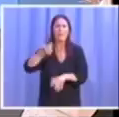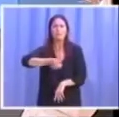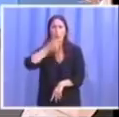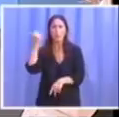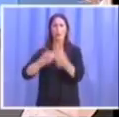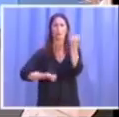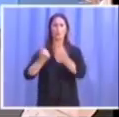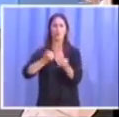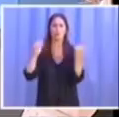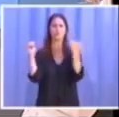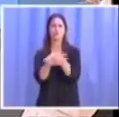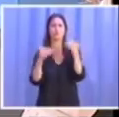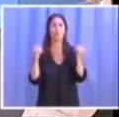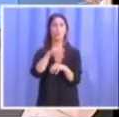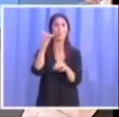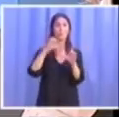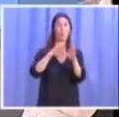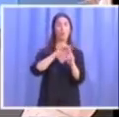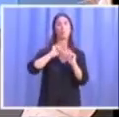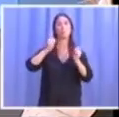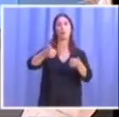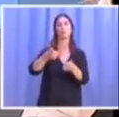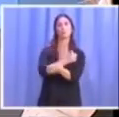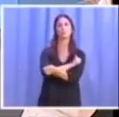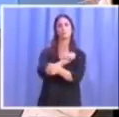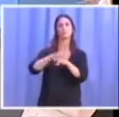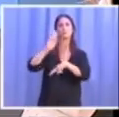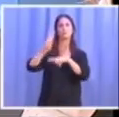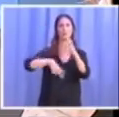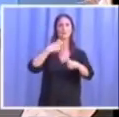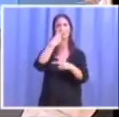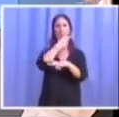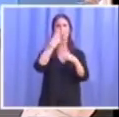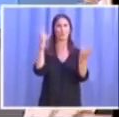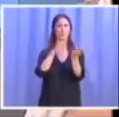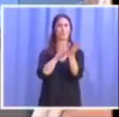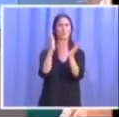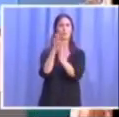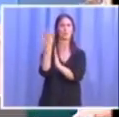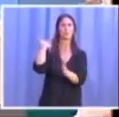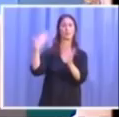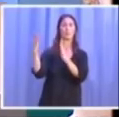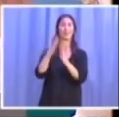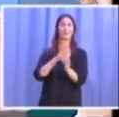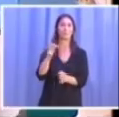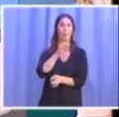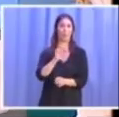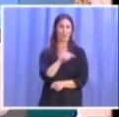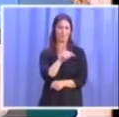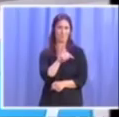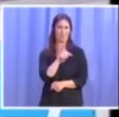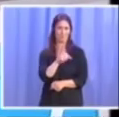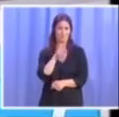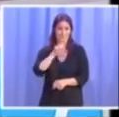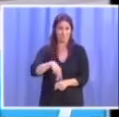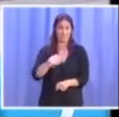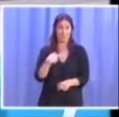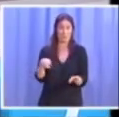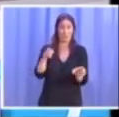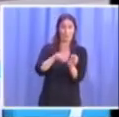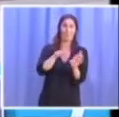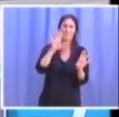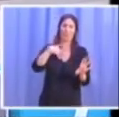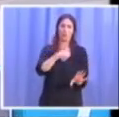de Ciudadanos, primero copiaron todas las medidas de regeneración democrática que planteó en su momento Podemos, partido con el que yo voy, pero